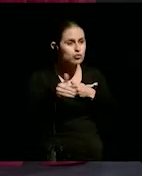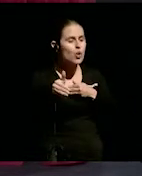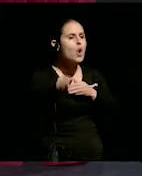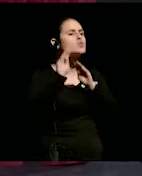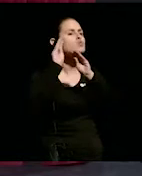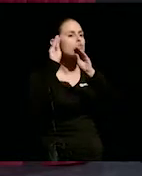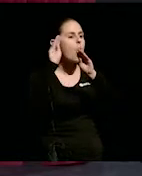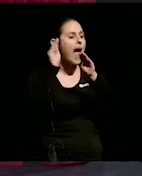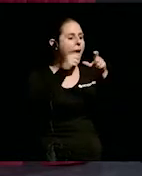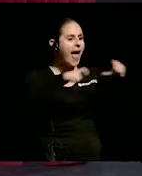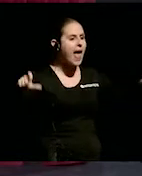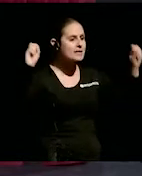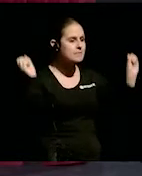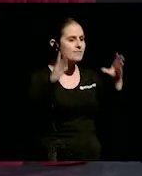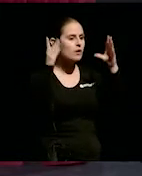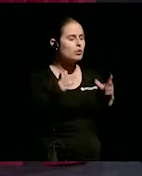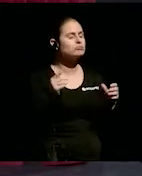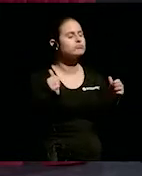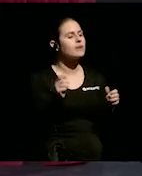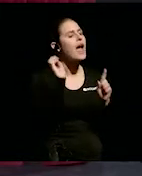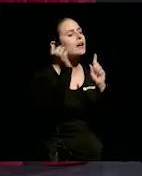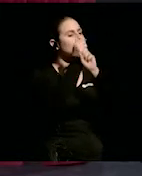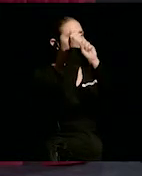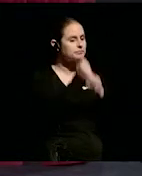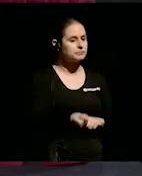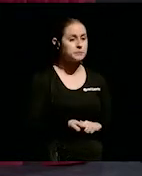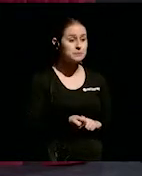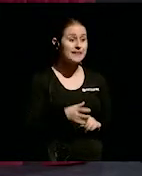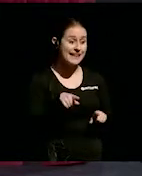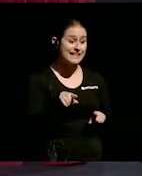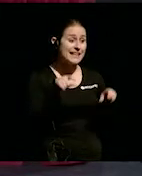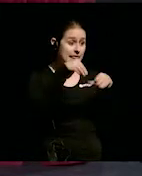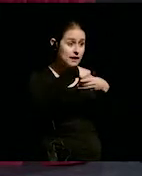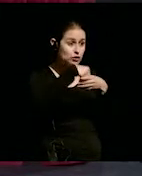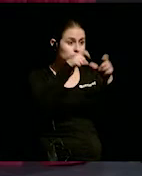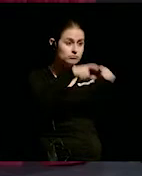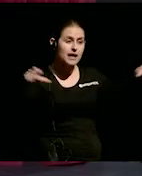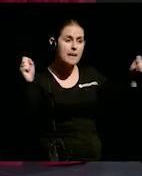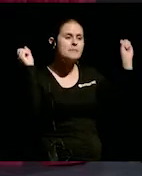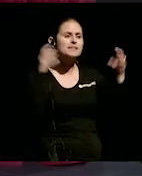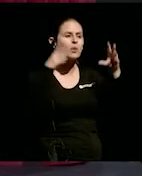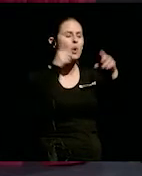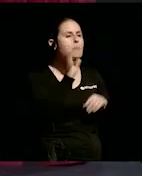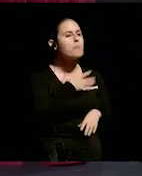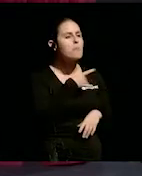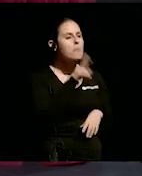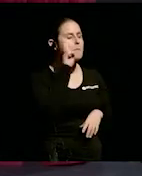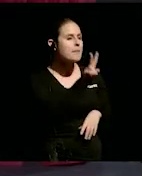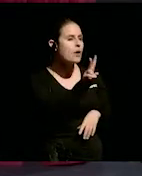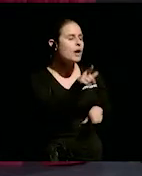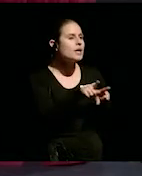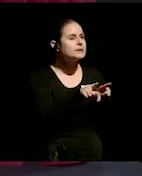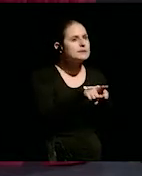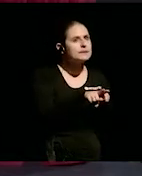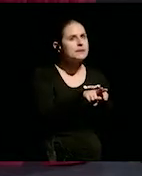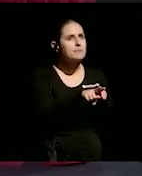este espectáculo narra historias de las personas que conocemos. Y se va a lanzar este espectáculo